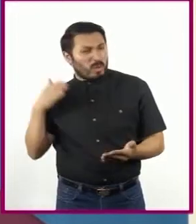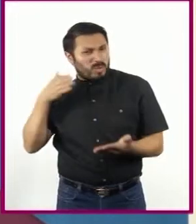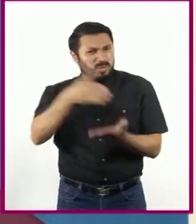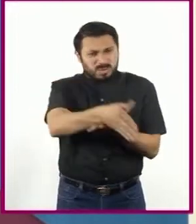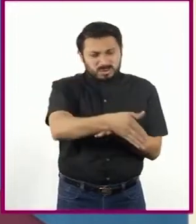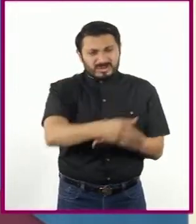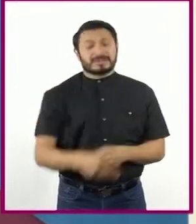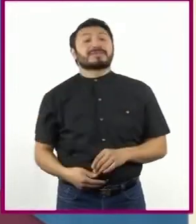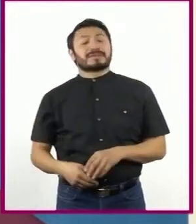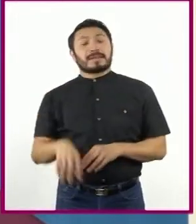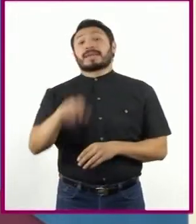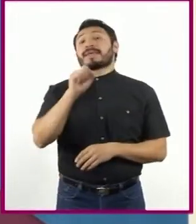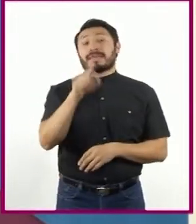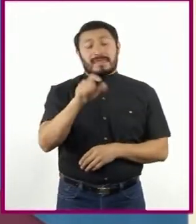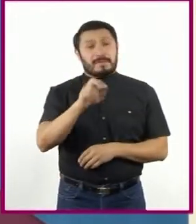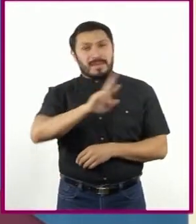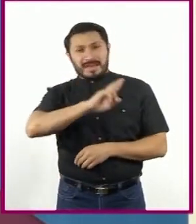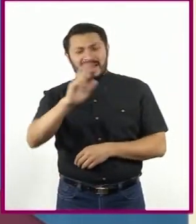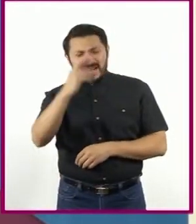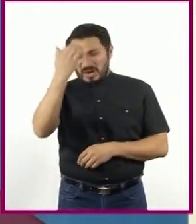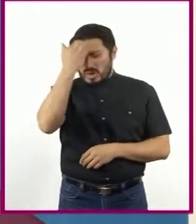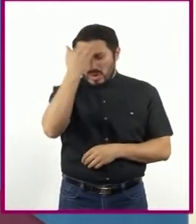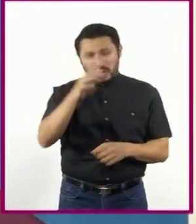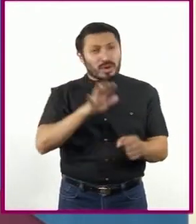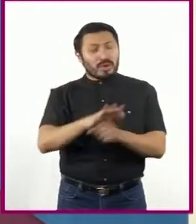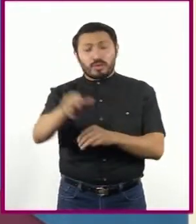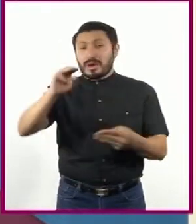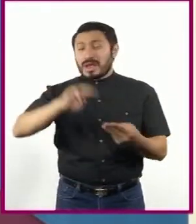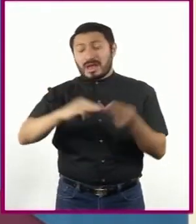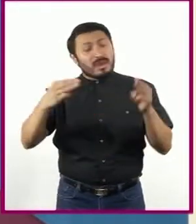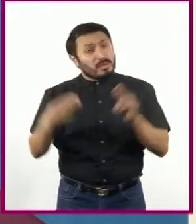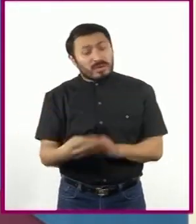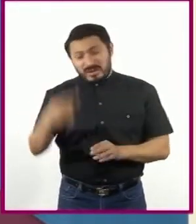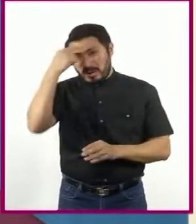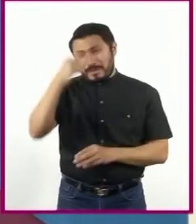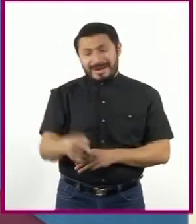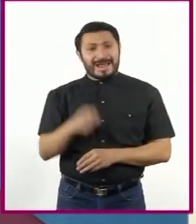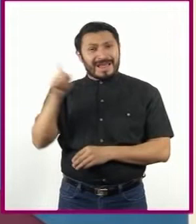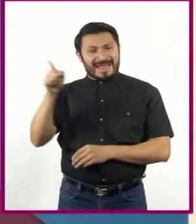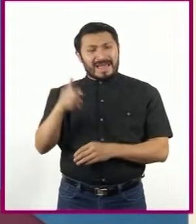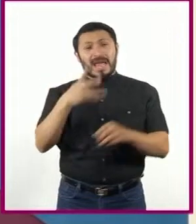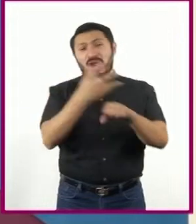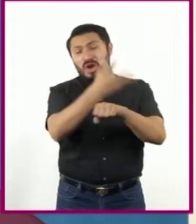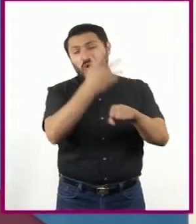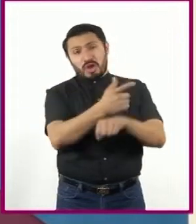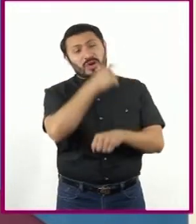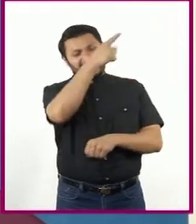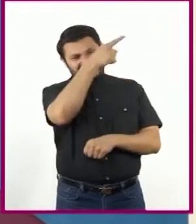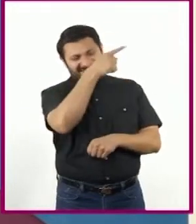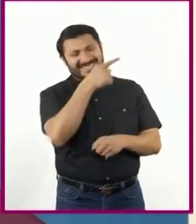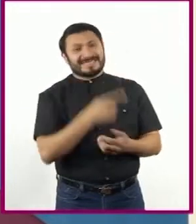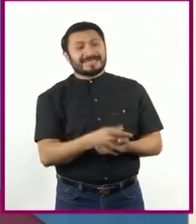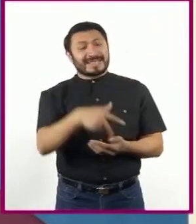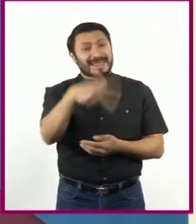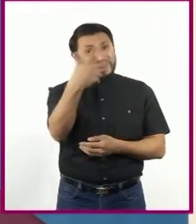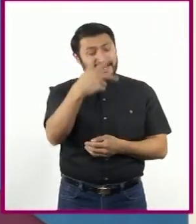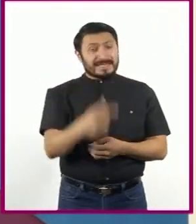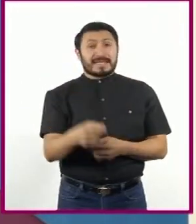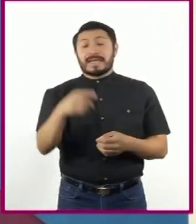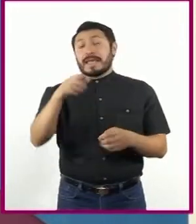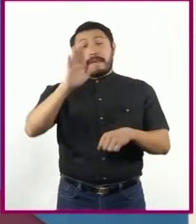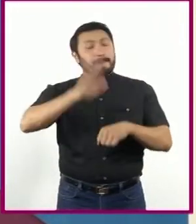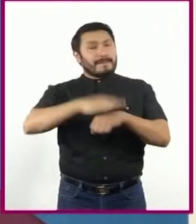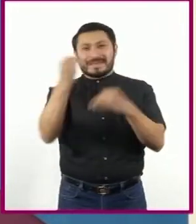reconoceremos brevemente cuáles fueron las consecuencias de aquel hecho en las colonias americanas, particularmente en Nueva